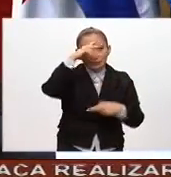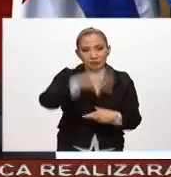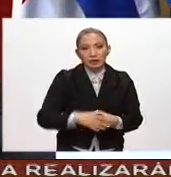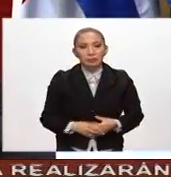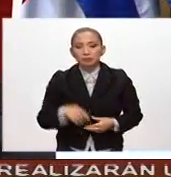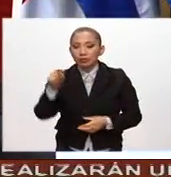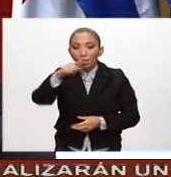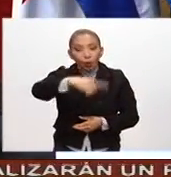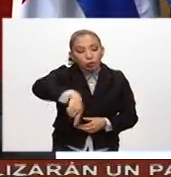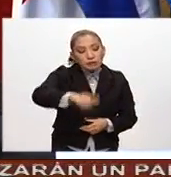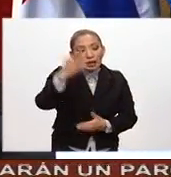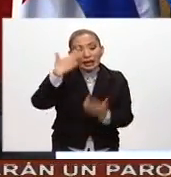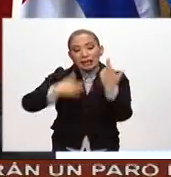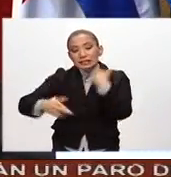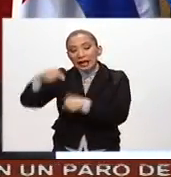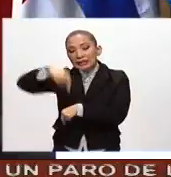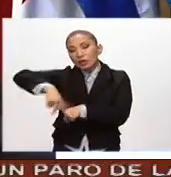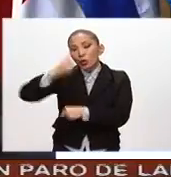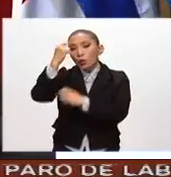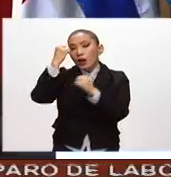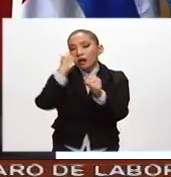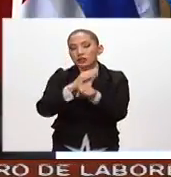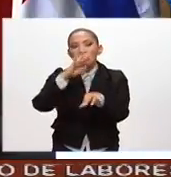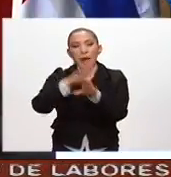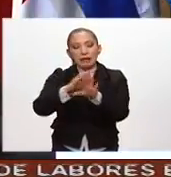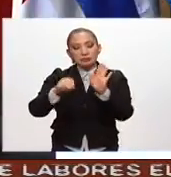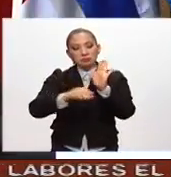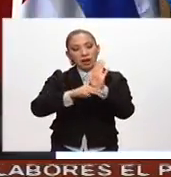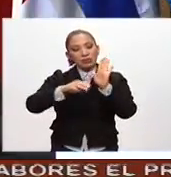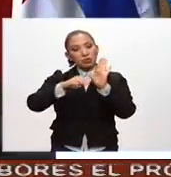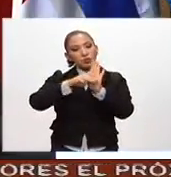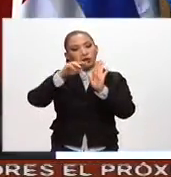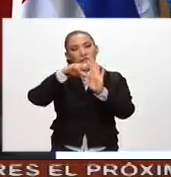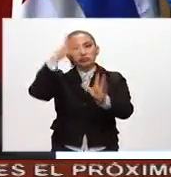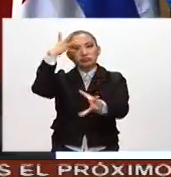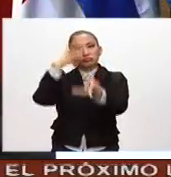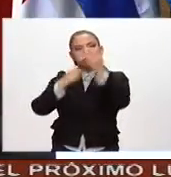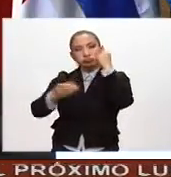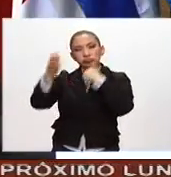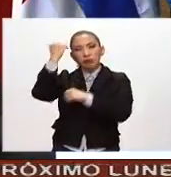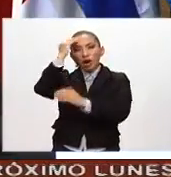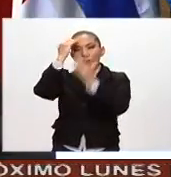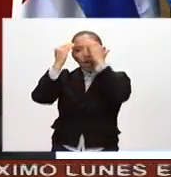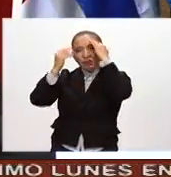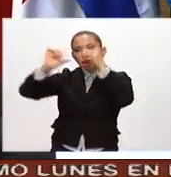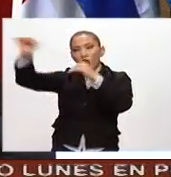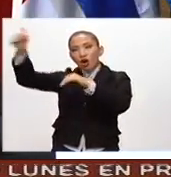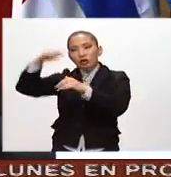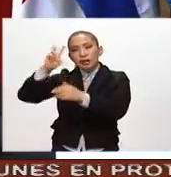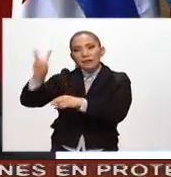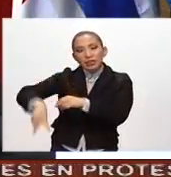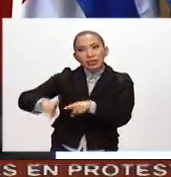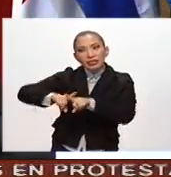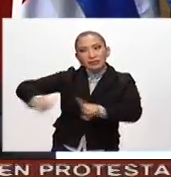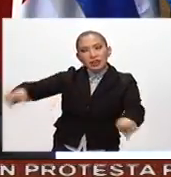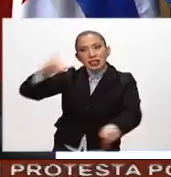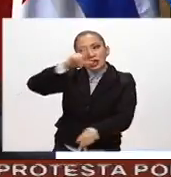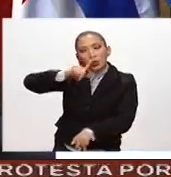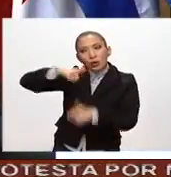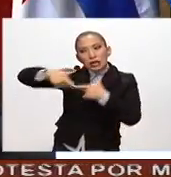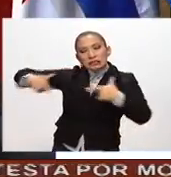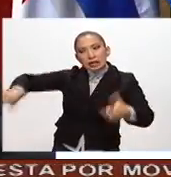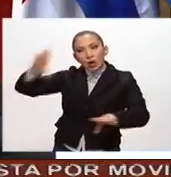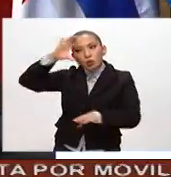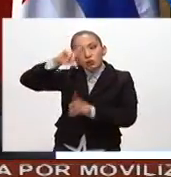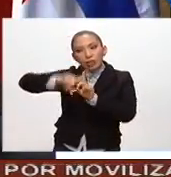Van a regresar dentro de un año más maduros, enriquecidos por haber conocido otra realidad lingüística y